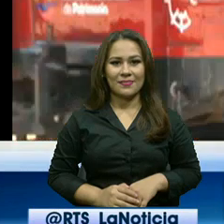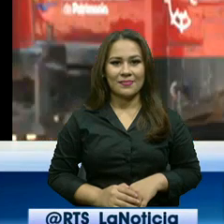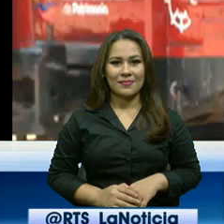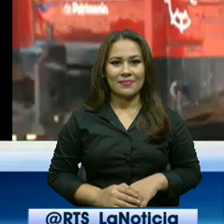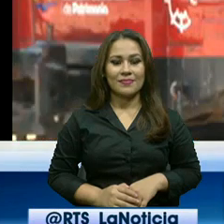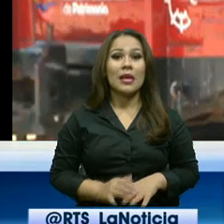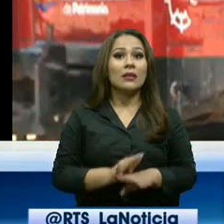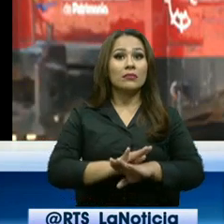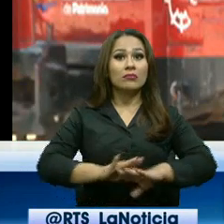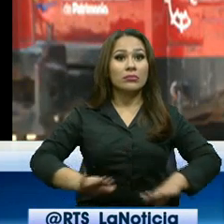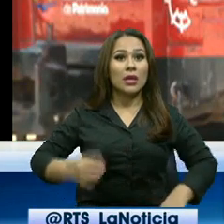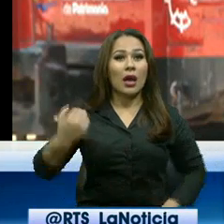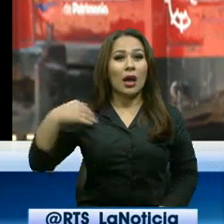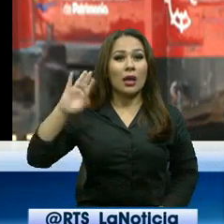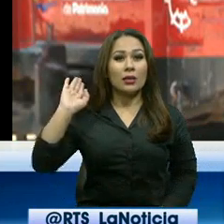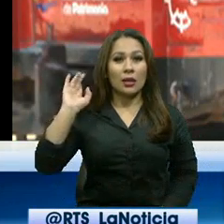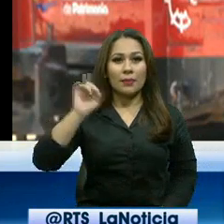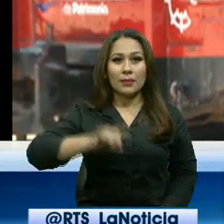Ya en